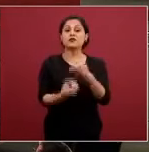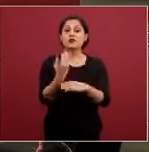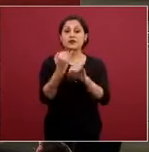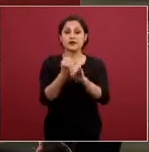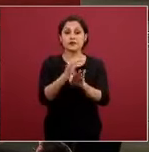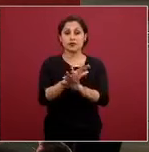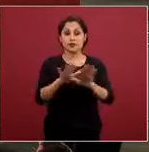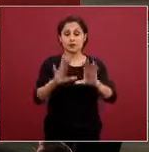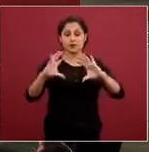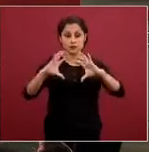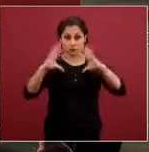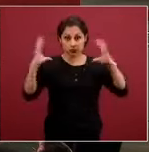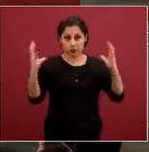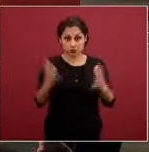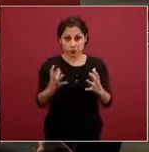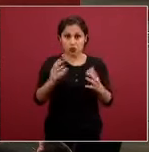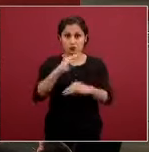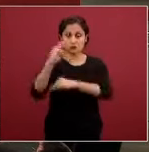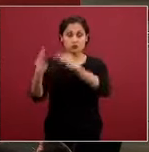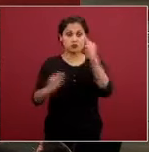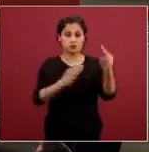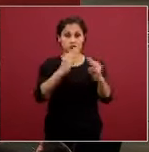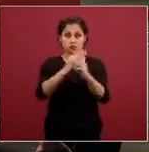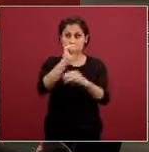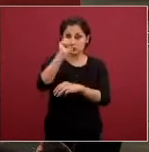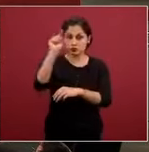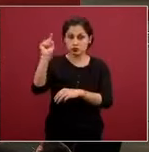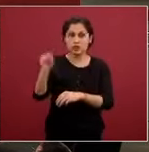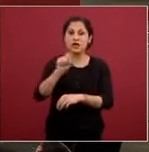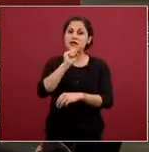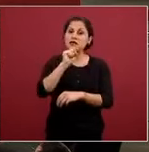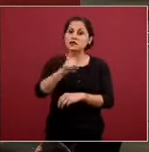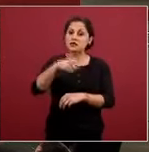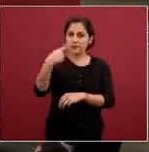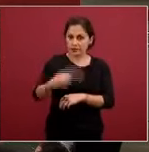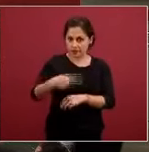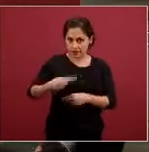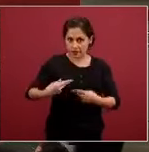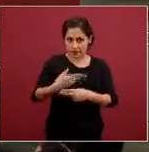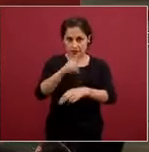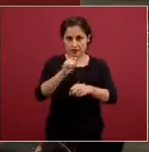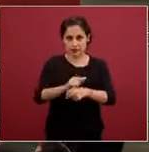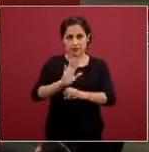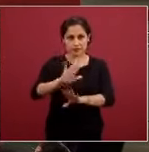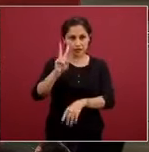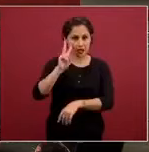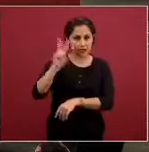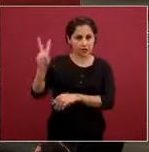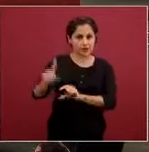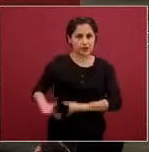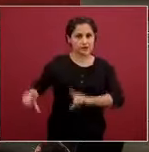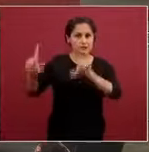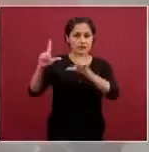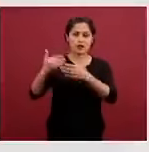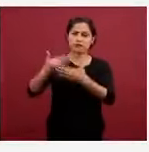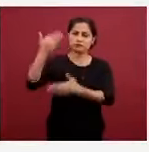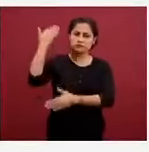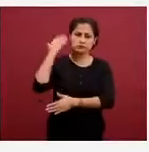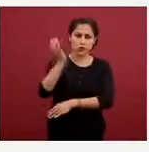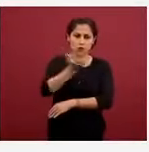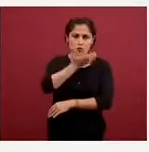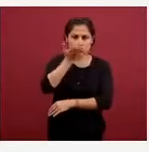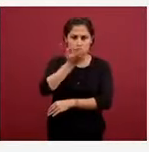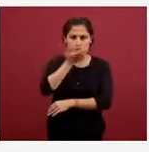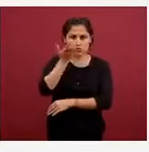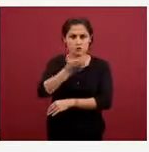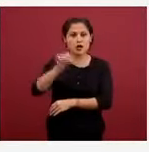tanto internacional como nacional. Esta imagen que la venimos ya viendo desde hace un buen tiempo. Hoy día tenemos